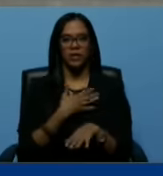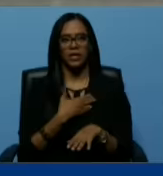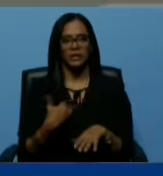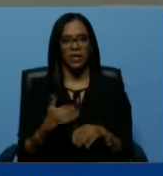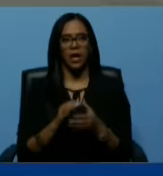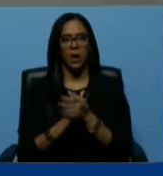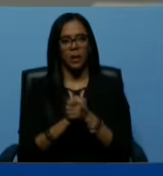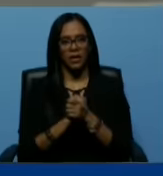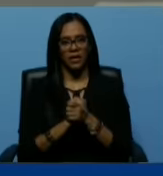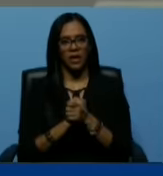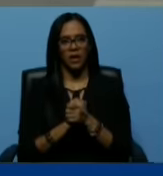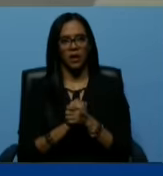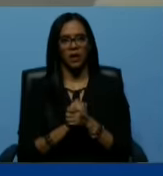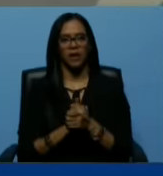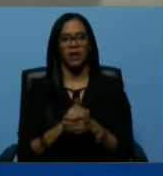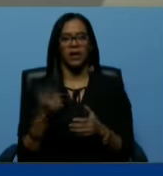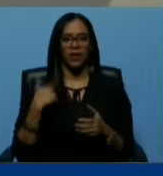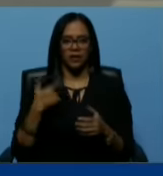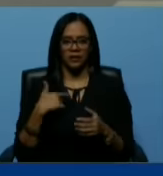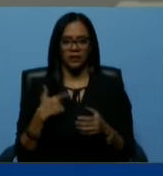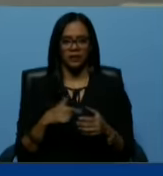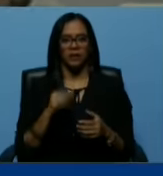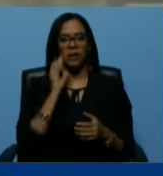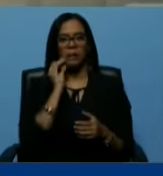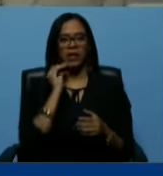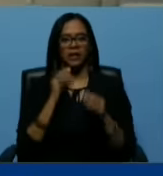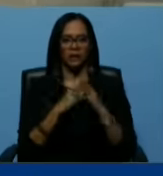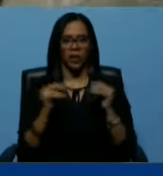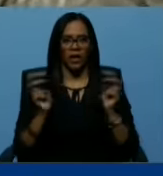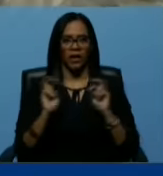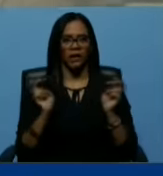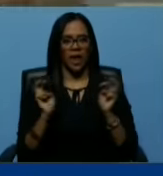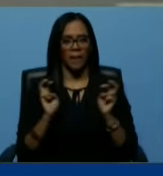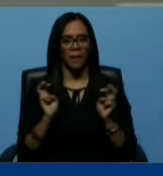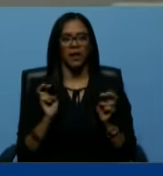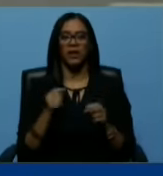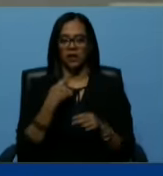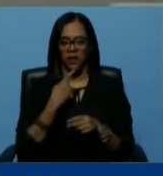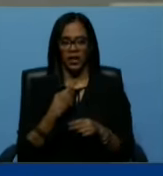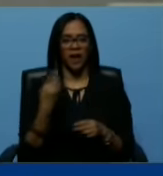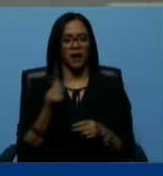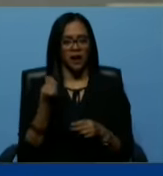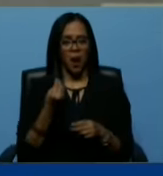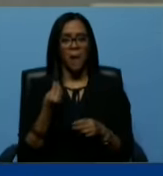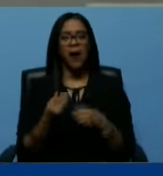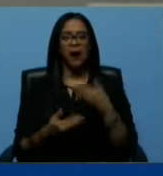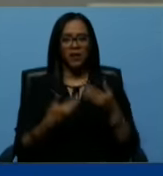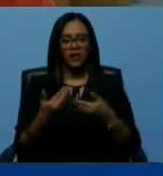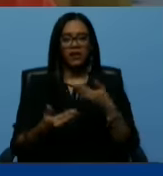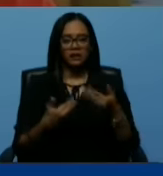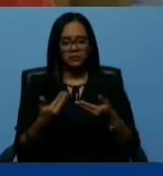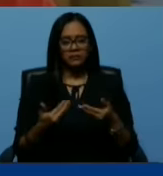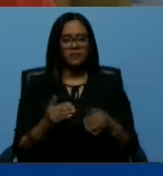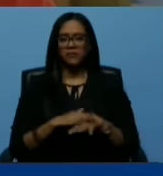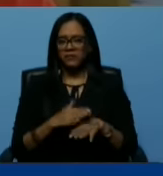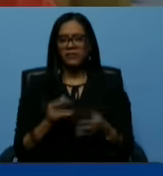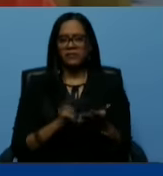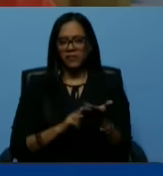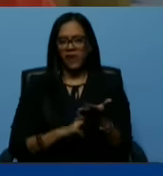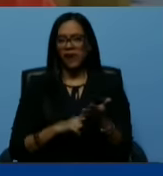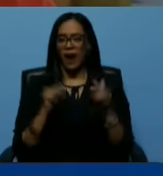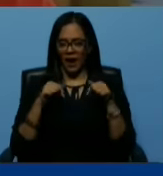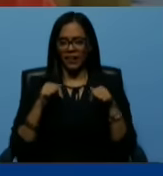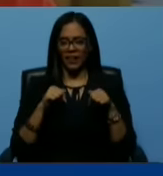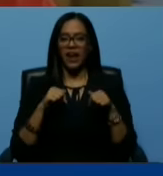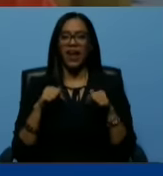compañero Héctor Rodríguez, que tiene una gran experiencia en todo este tema, nos diga cómo marcha el proceso, porque realmente este es